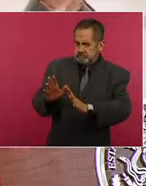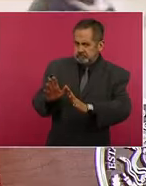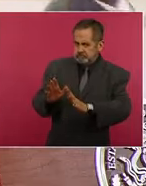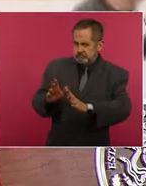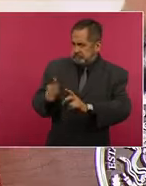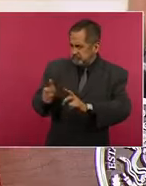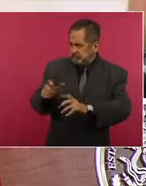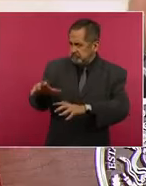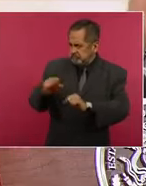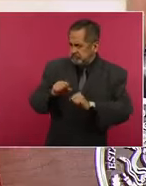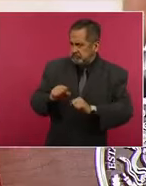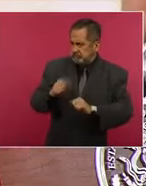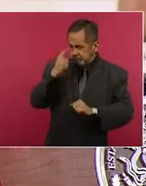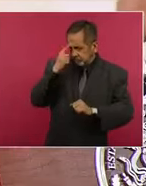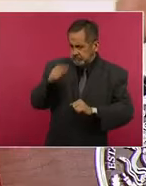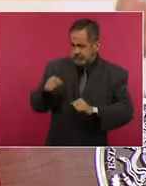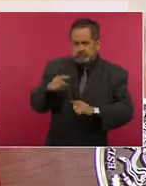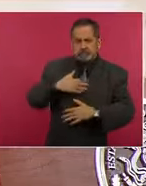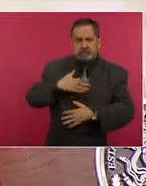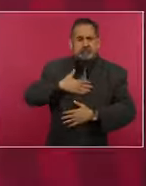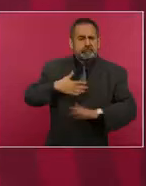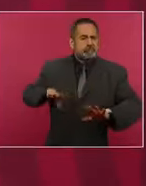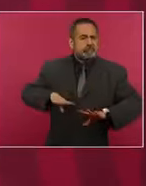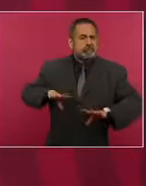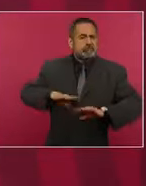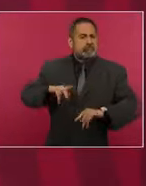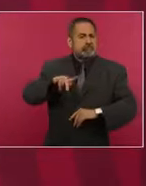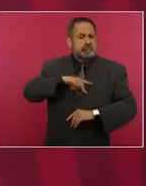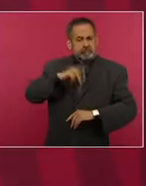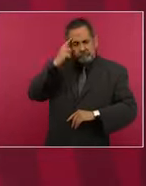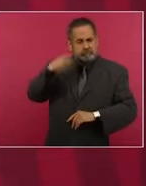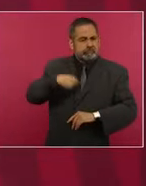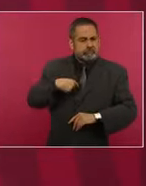para que se aprueben esas leyes.